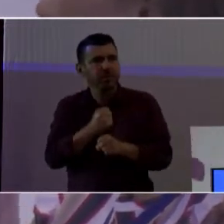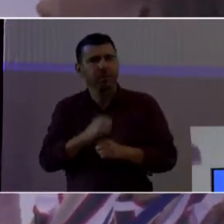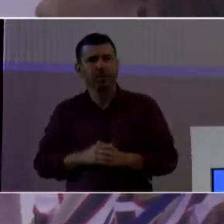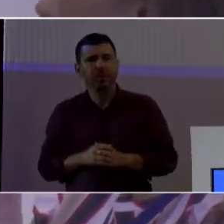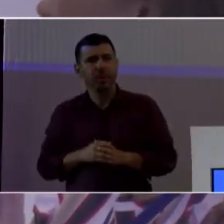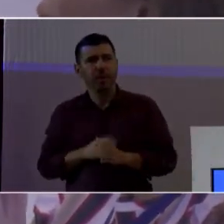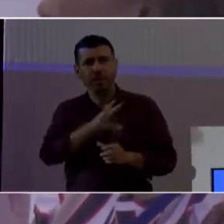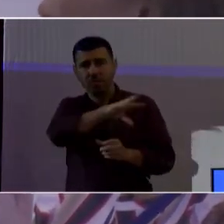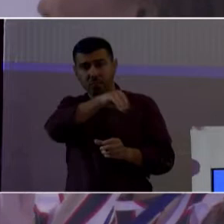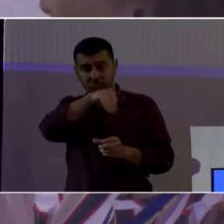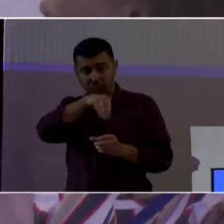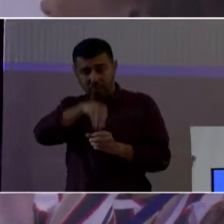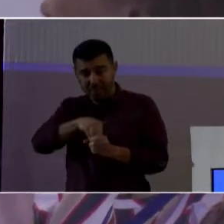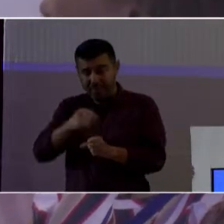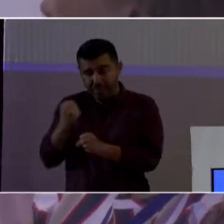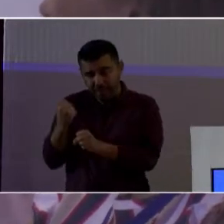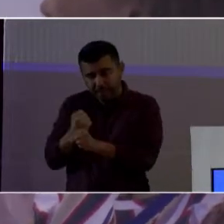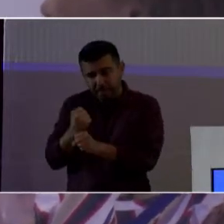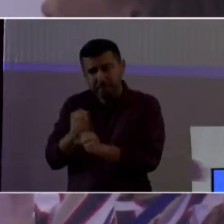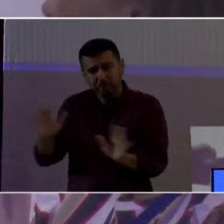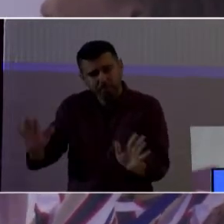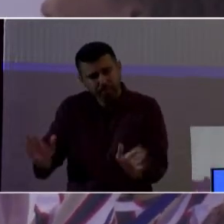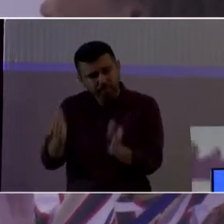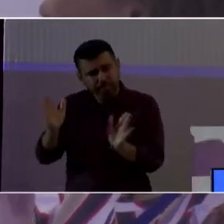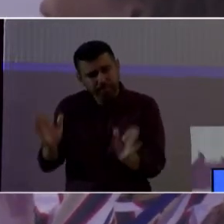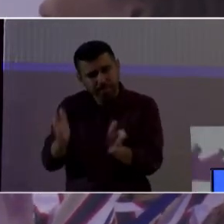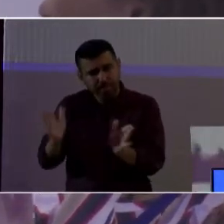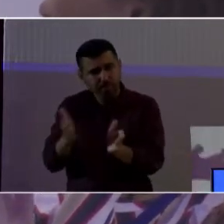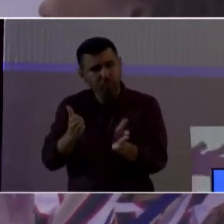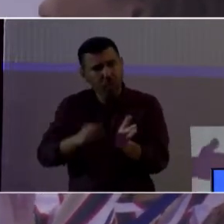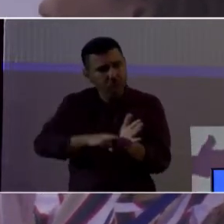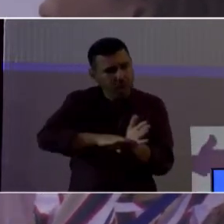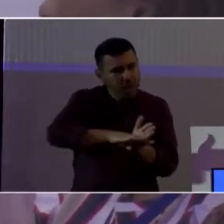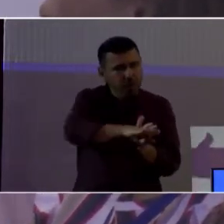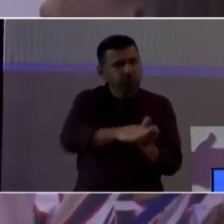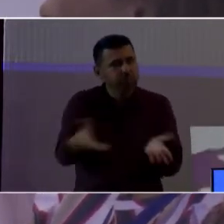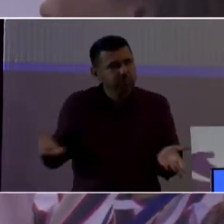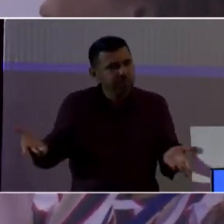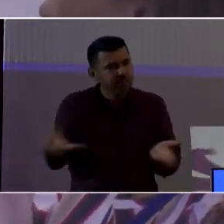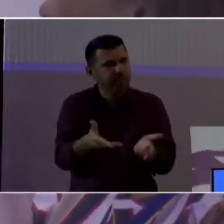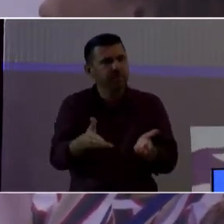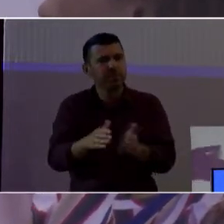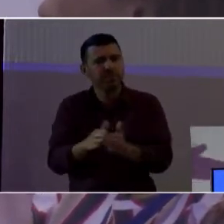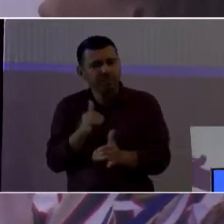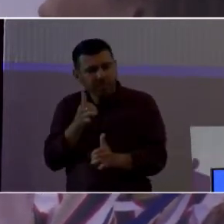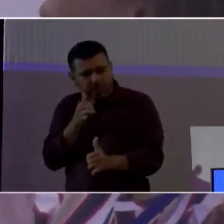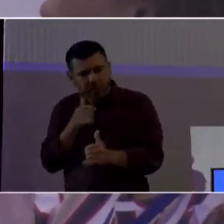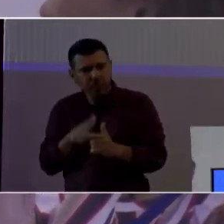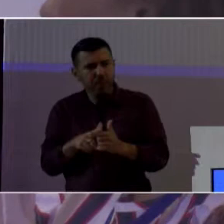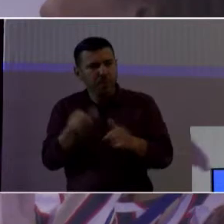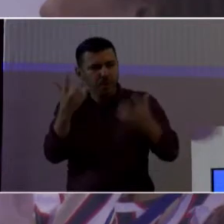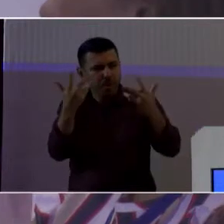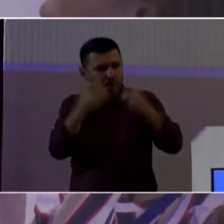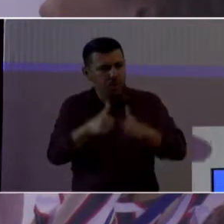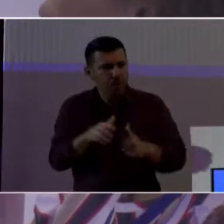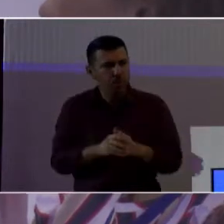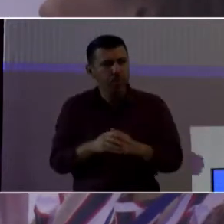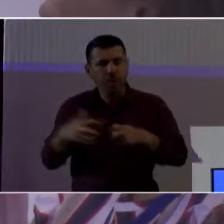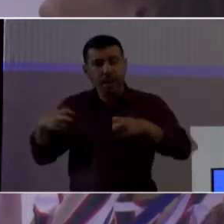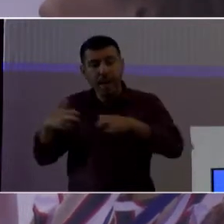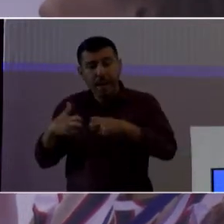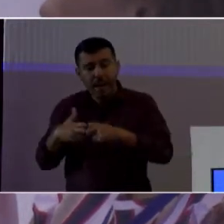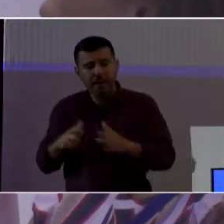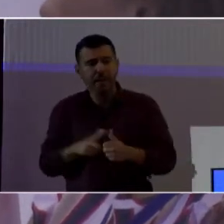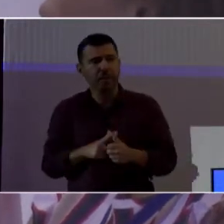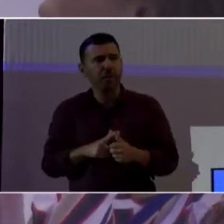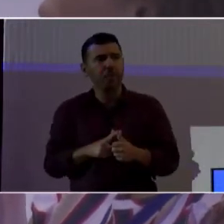cómo es el desempeño de ellos en una industria tecnificada como es la industria del sector eléctrico, y las